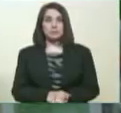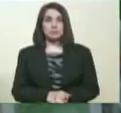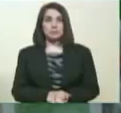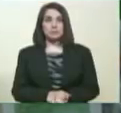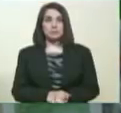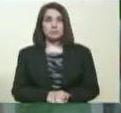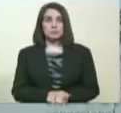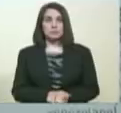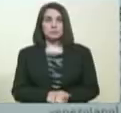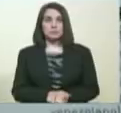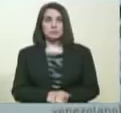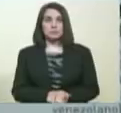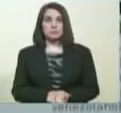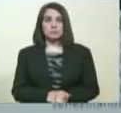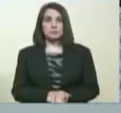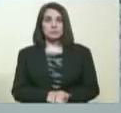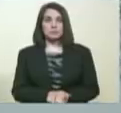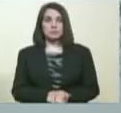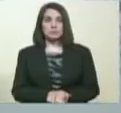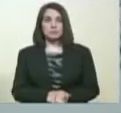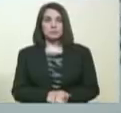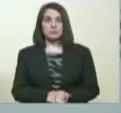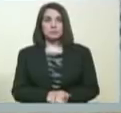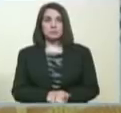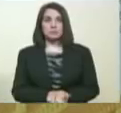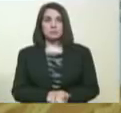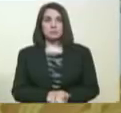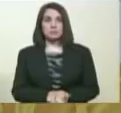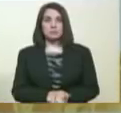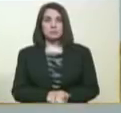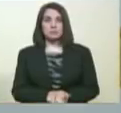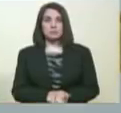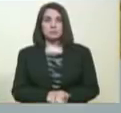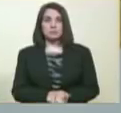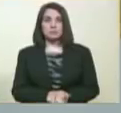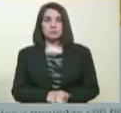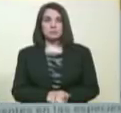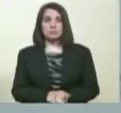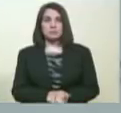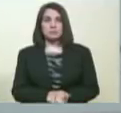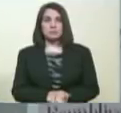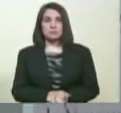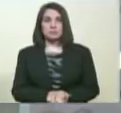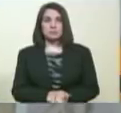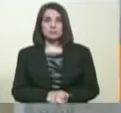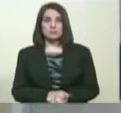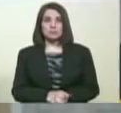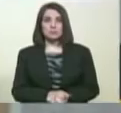Y es que mi pecho se anida, aquella pasión mi vida de...